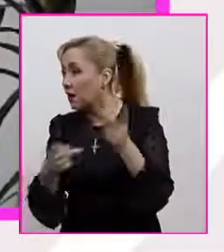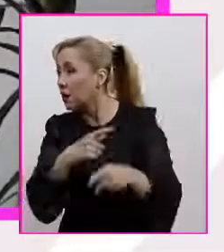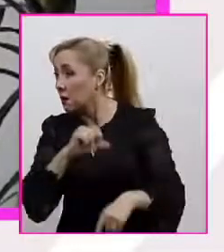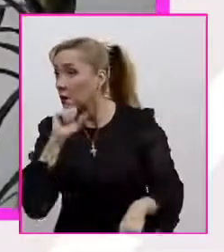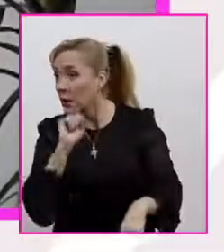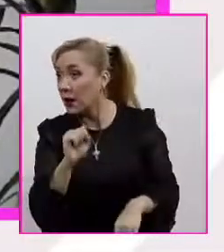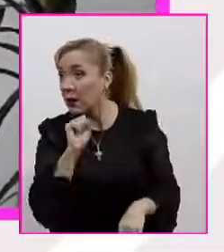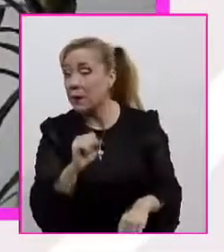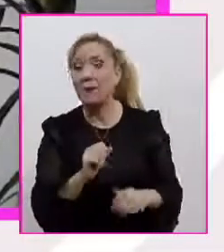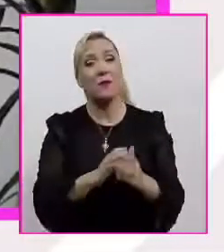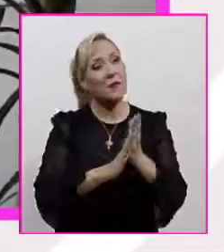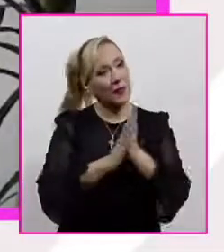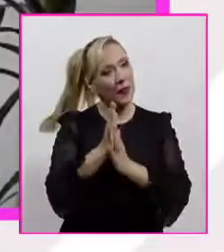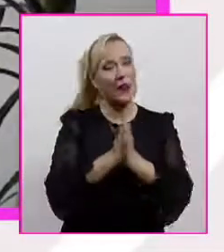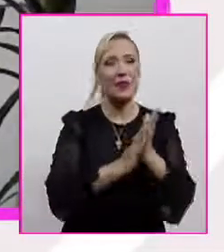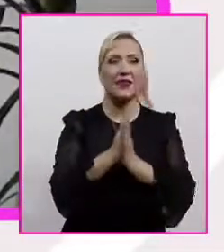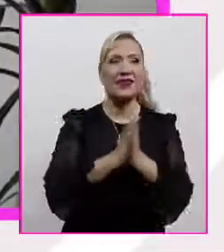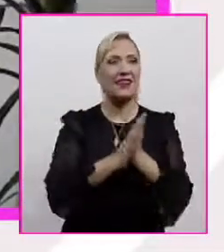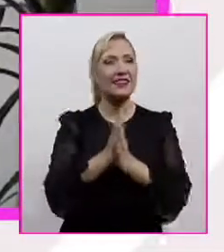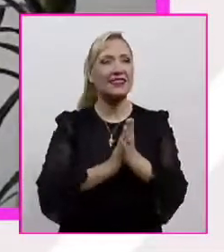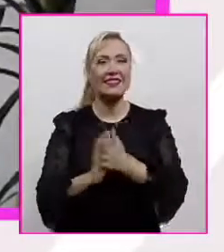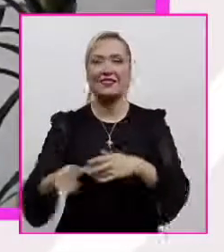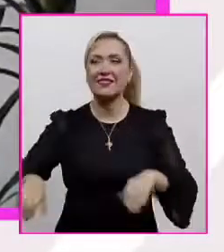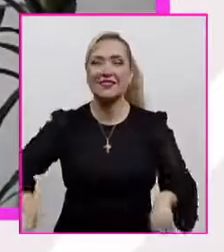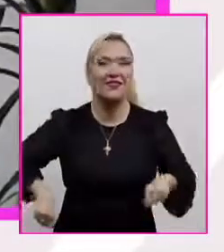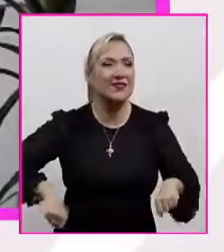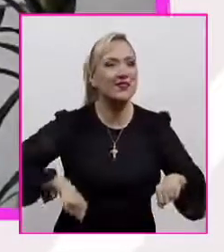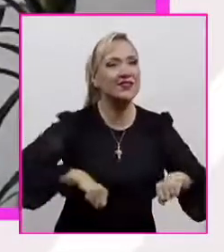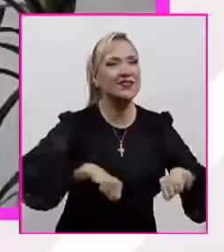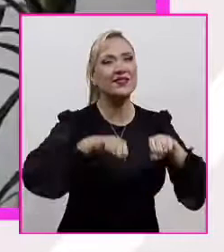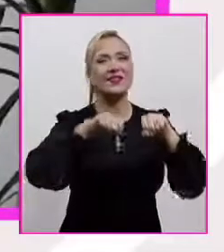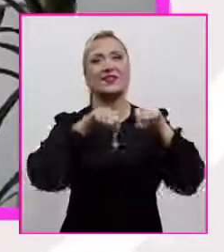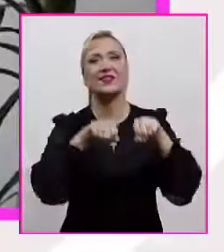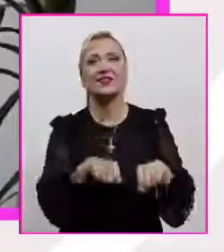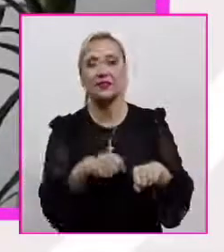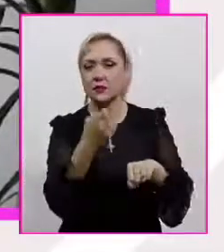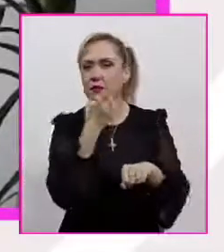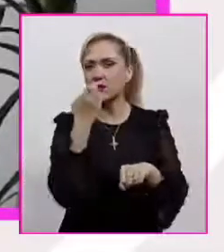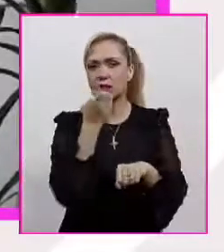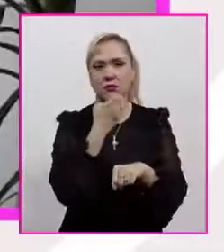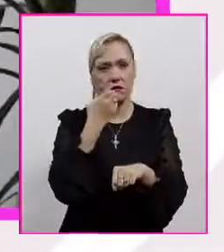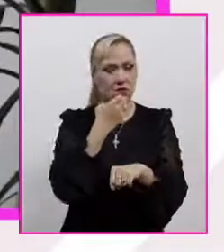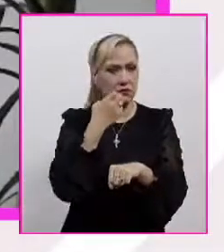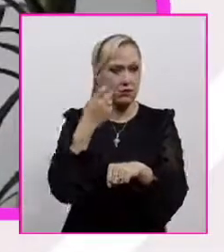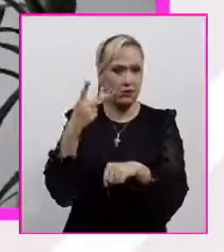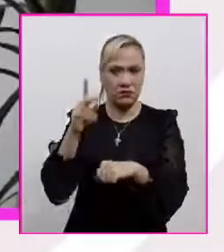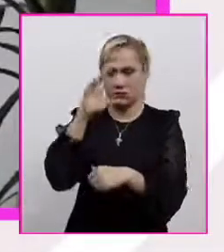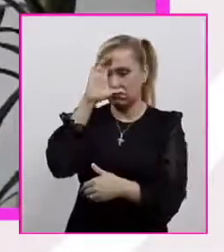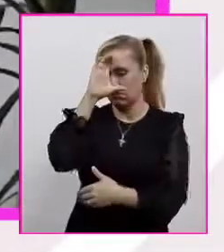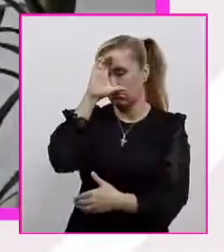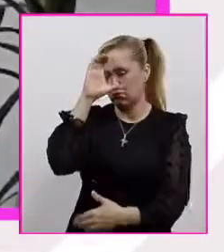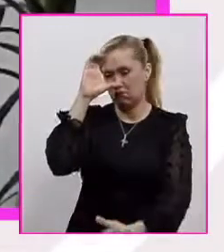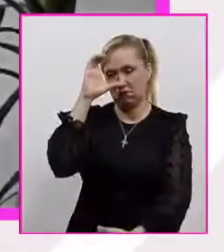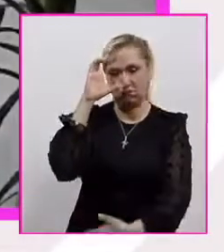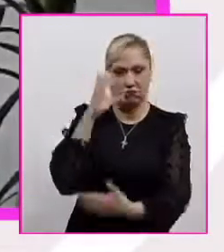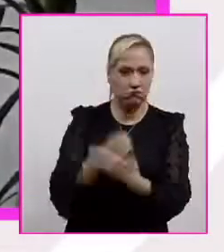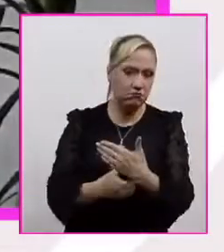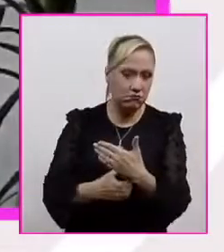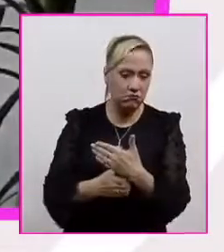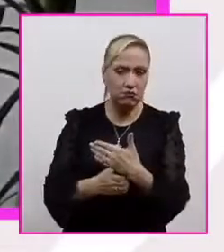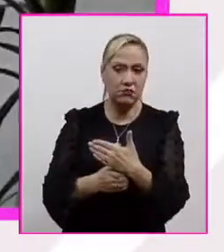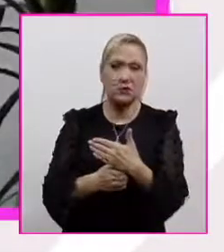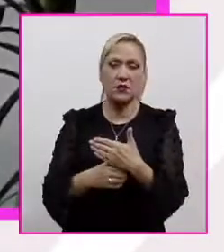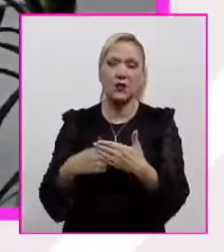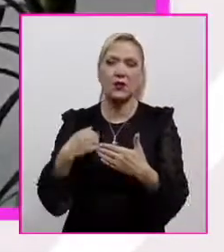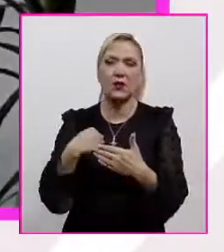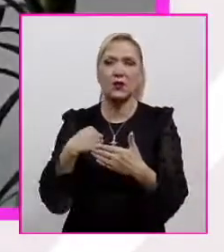vecinos, tenía muy buenas recomendaciones. Esta escuela era abiertamente de religión católica, ellos lo profesaban y se